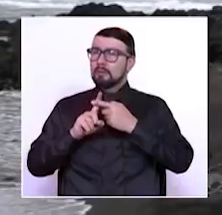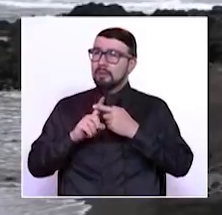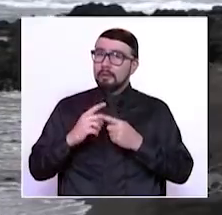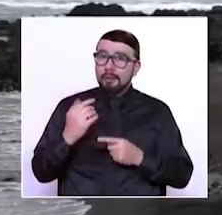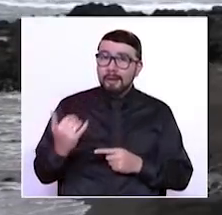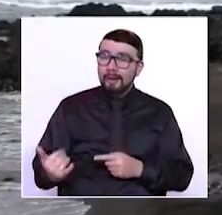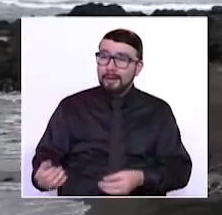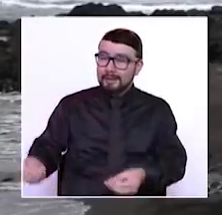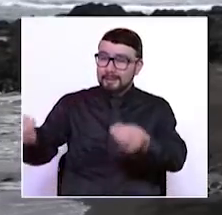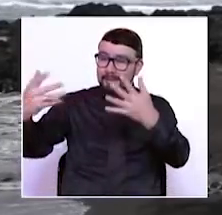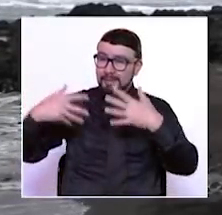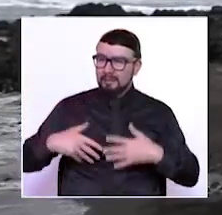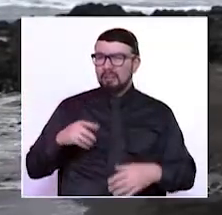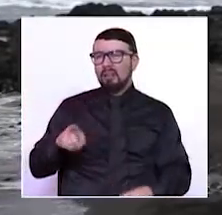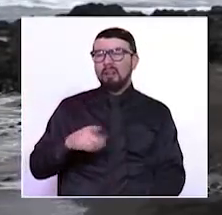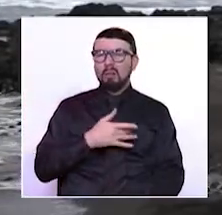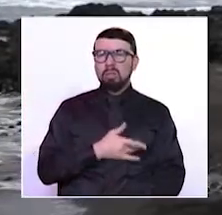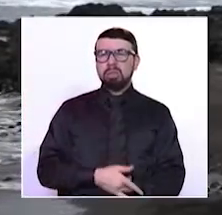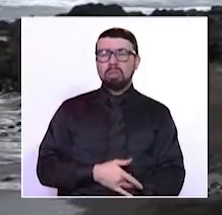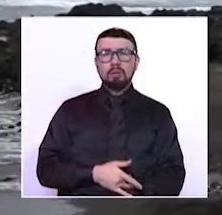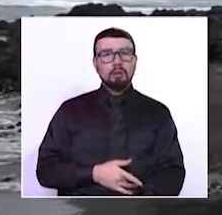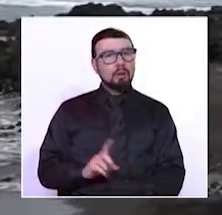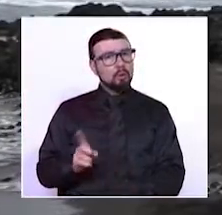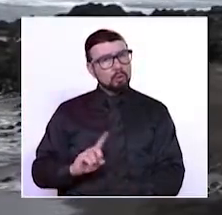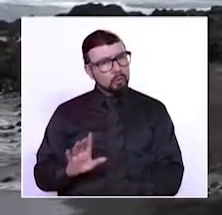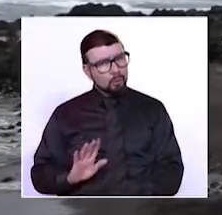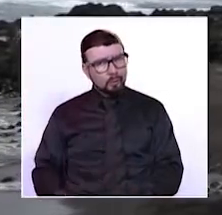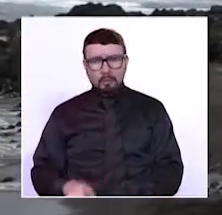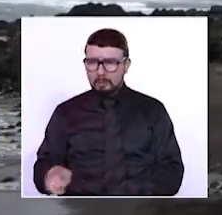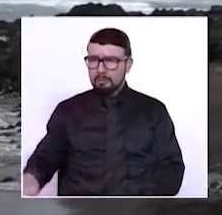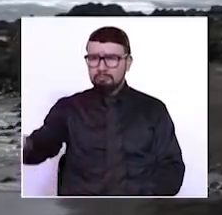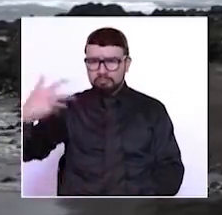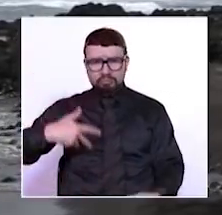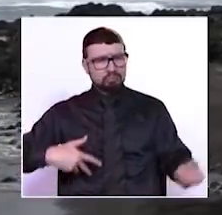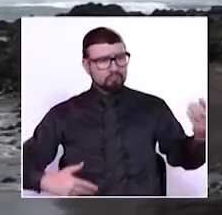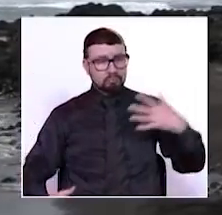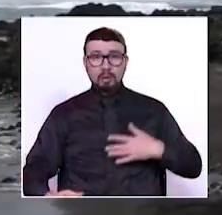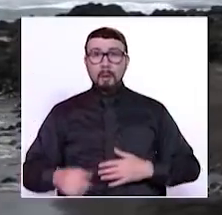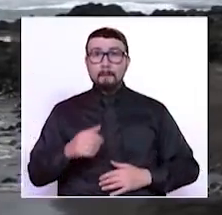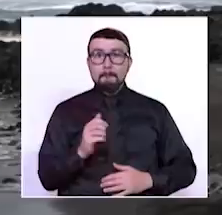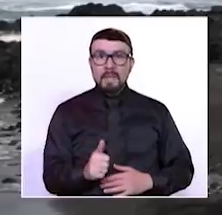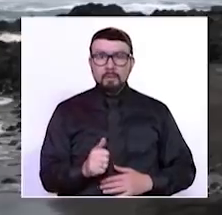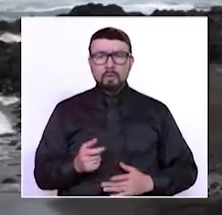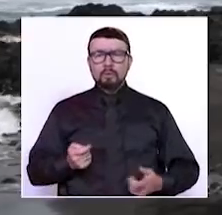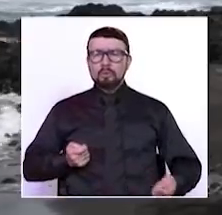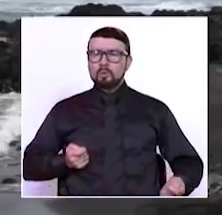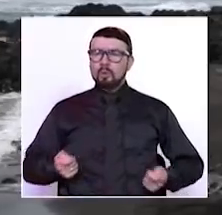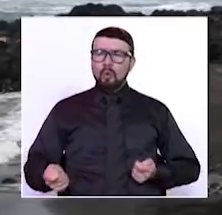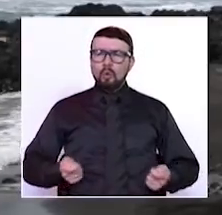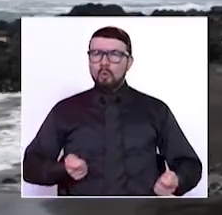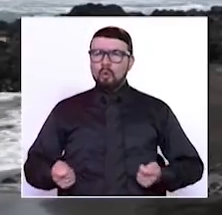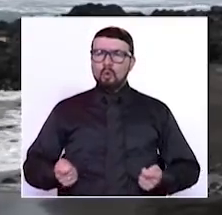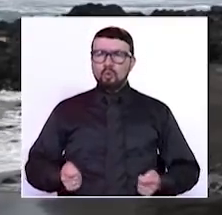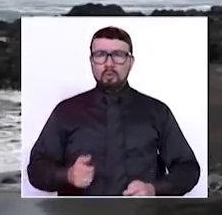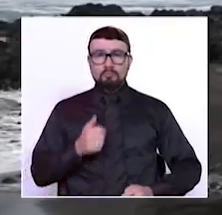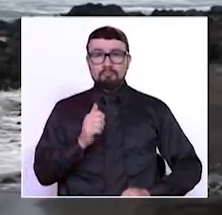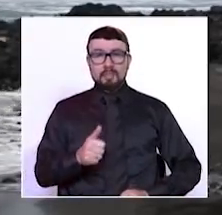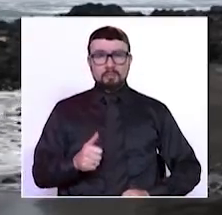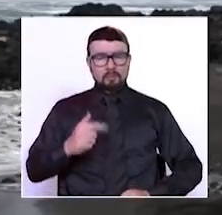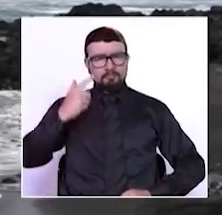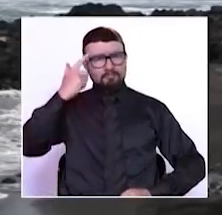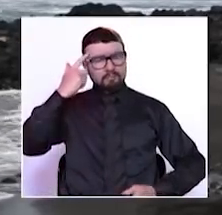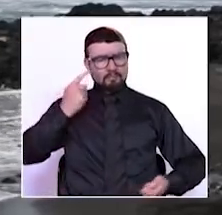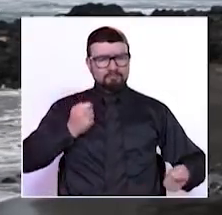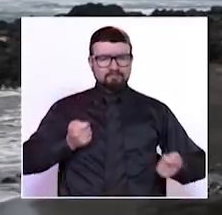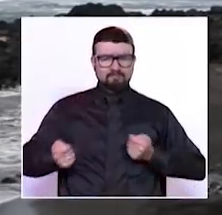día de hoy pueda traer? Recuerda que tienes un completo control sobre él. Eres dueño de la situación. Por tanto, la forma en